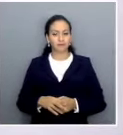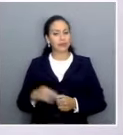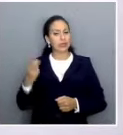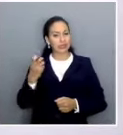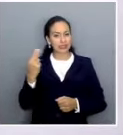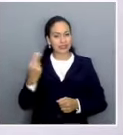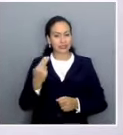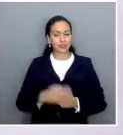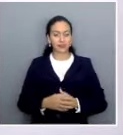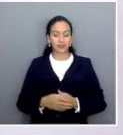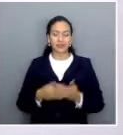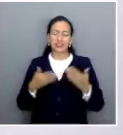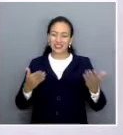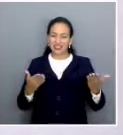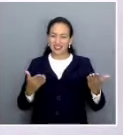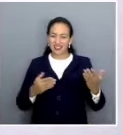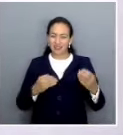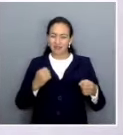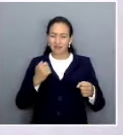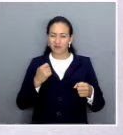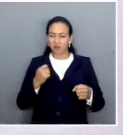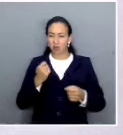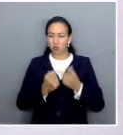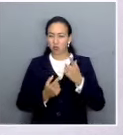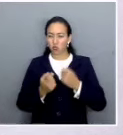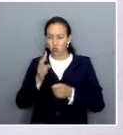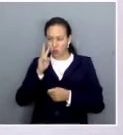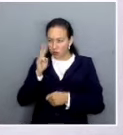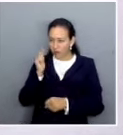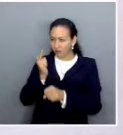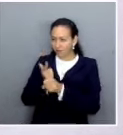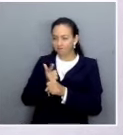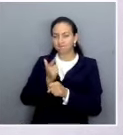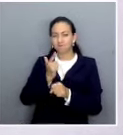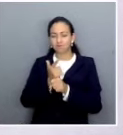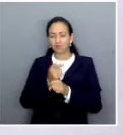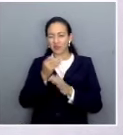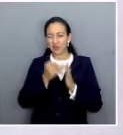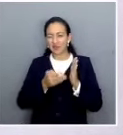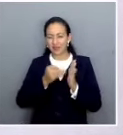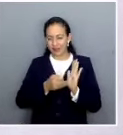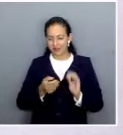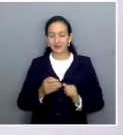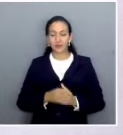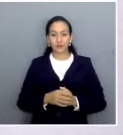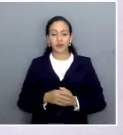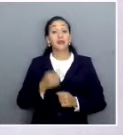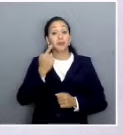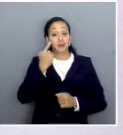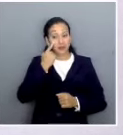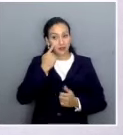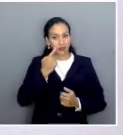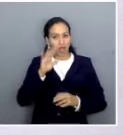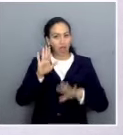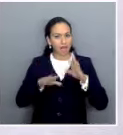que están fuera de sentido. El creer que vamos a